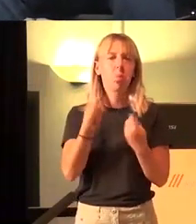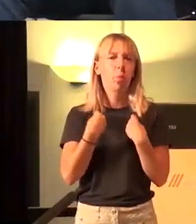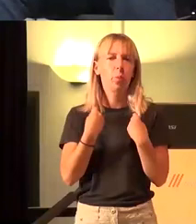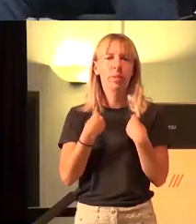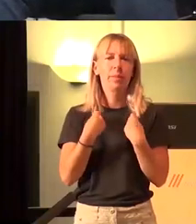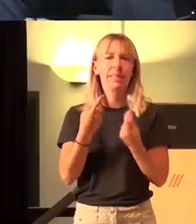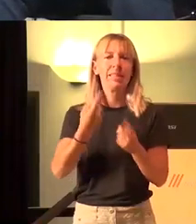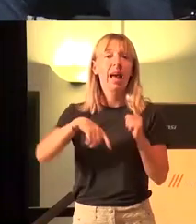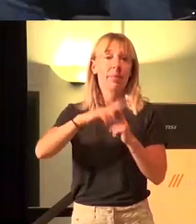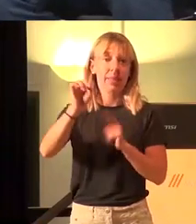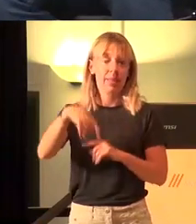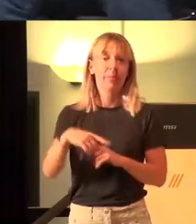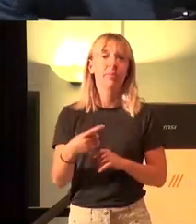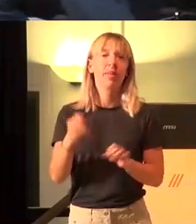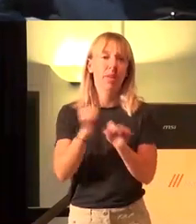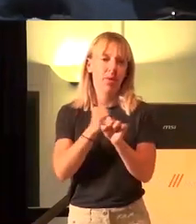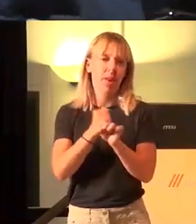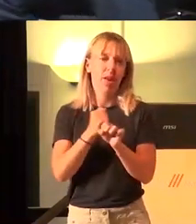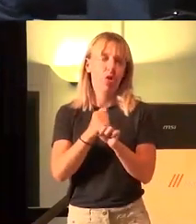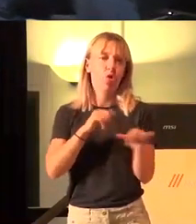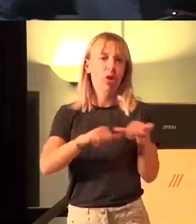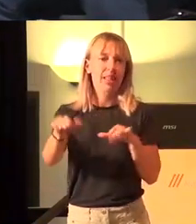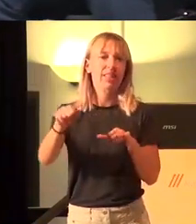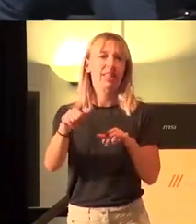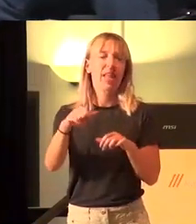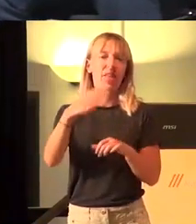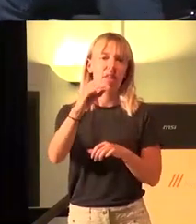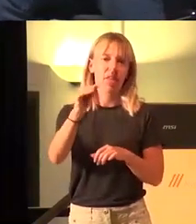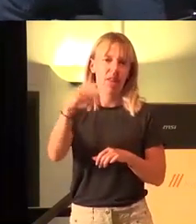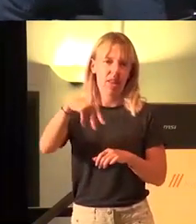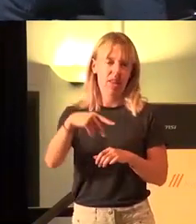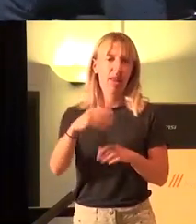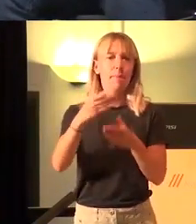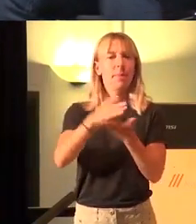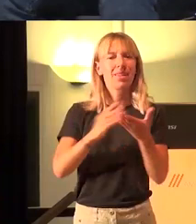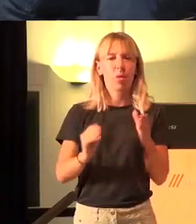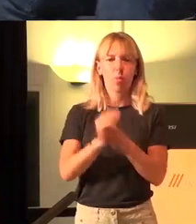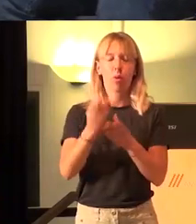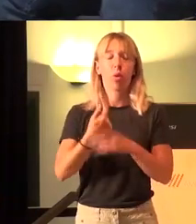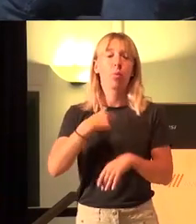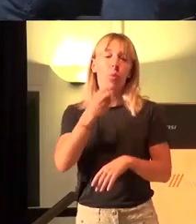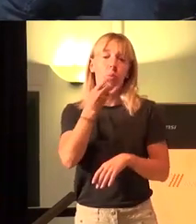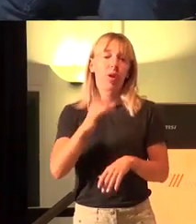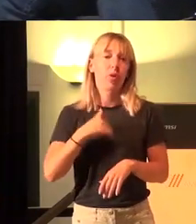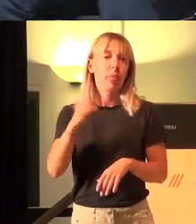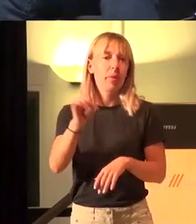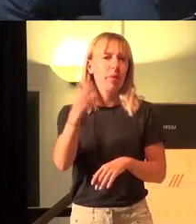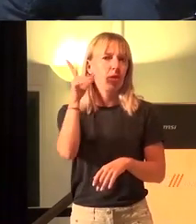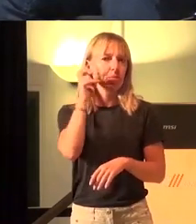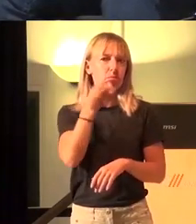viviendo y además trabajando desde el CDN, desde la parte de producción? Lo primero, ¿se